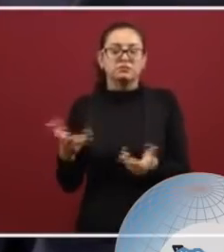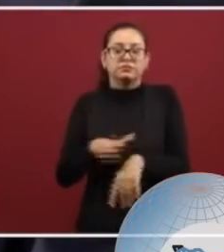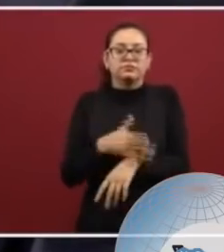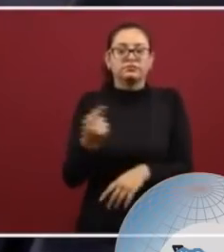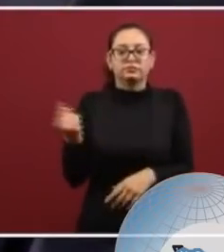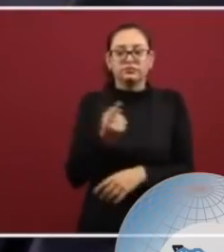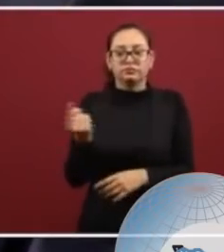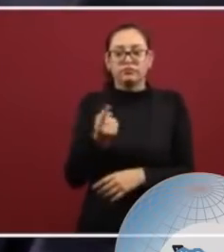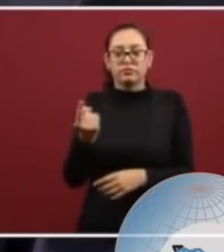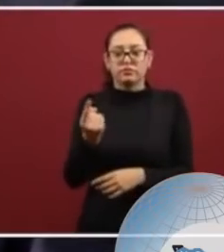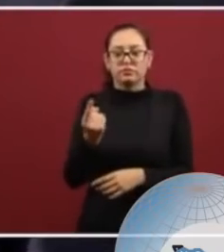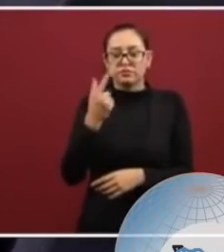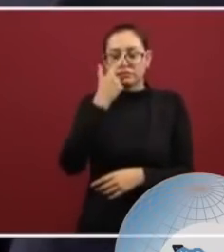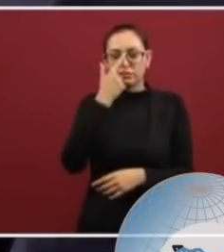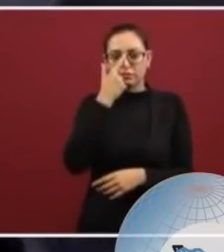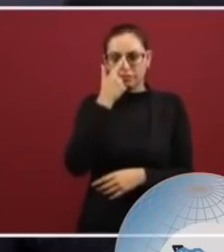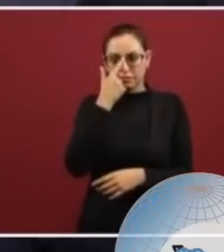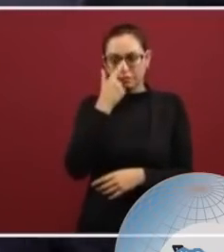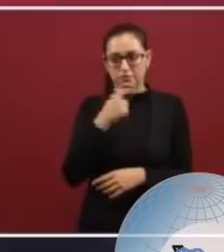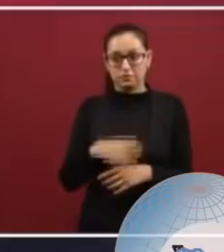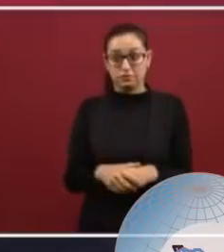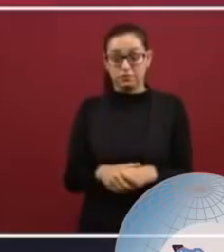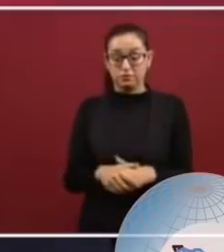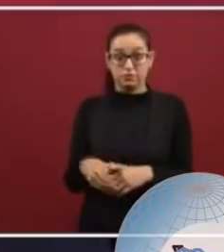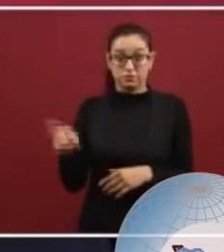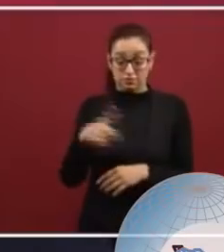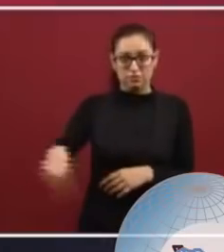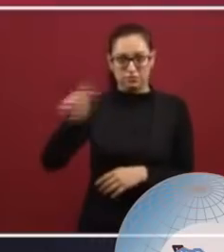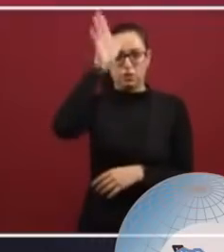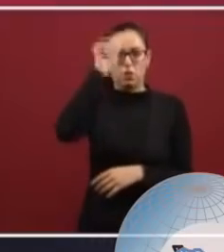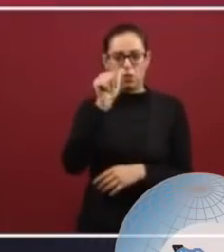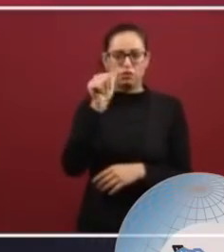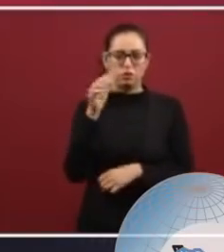hacen acuerdos con empresas de telecomunicación.